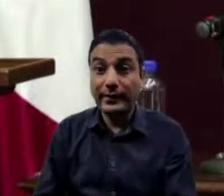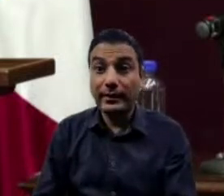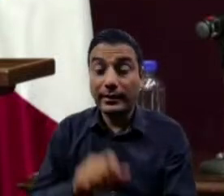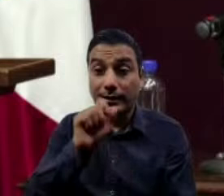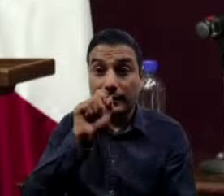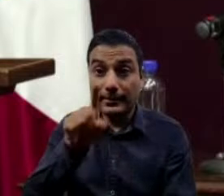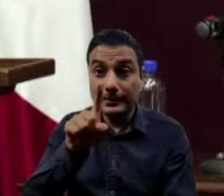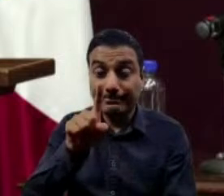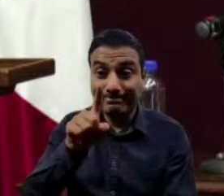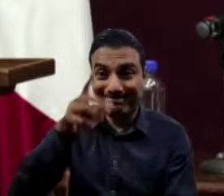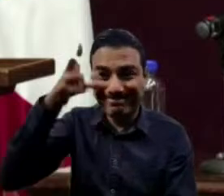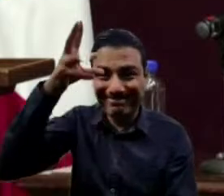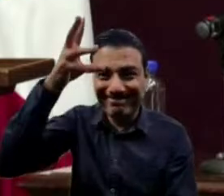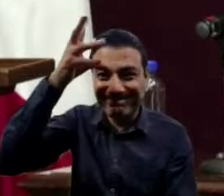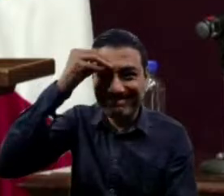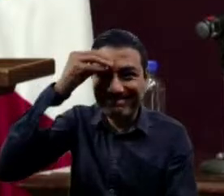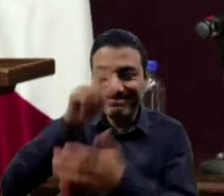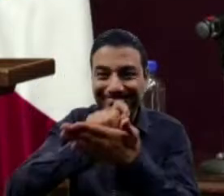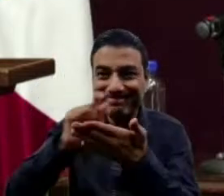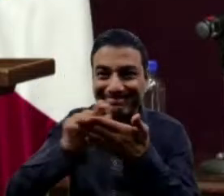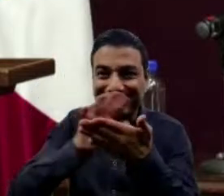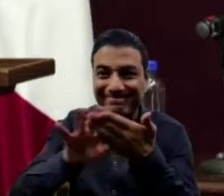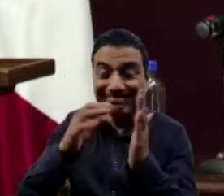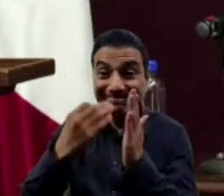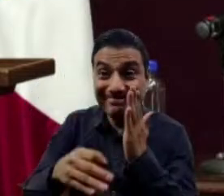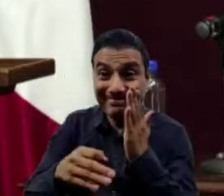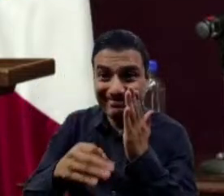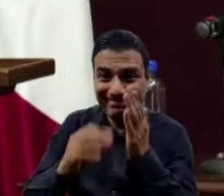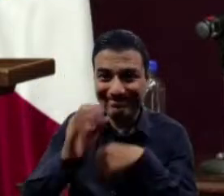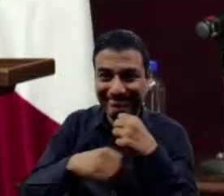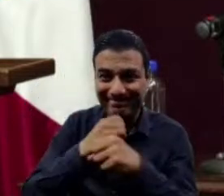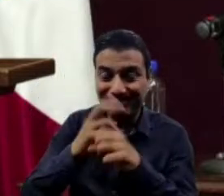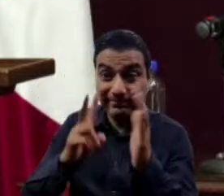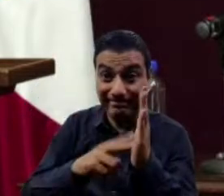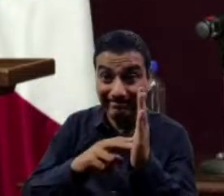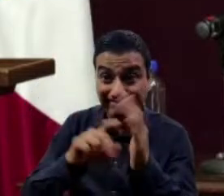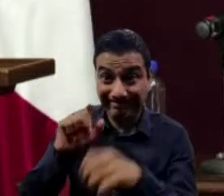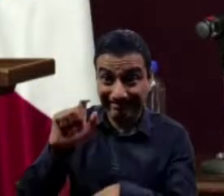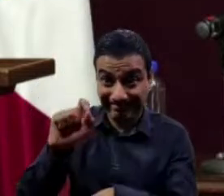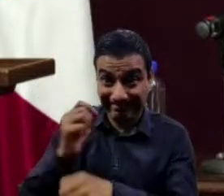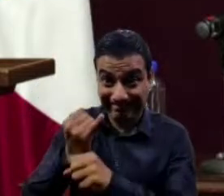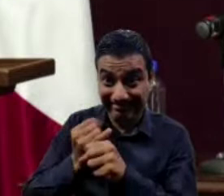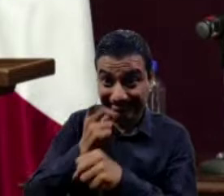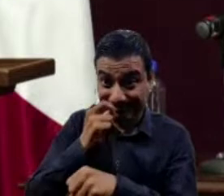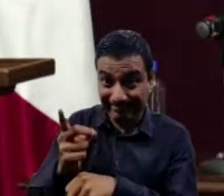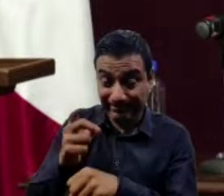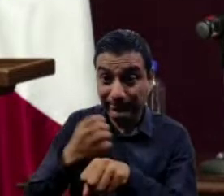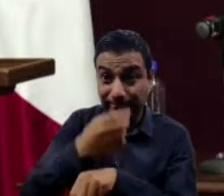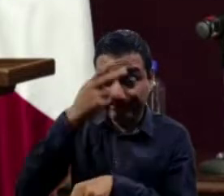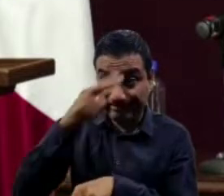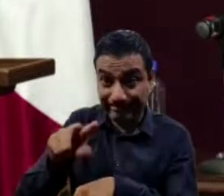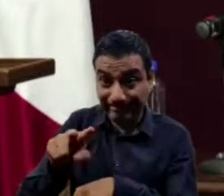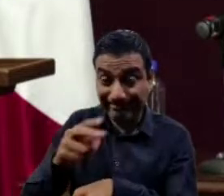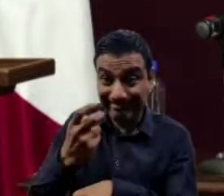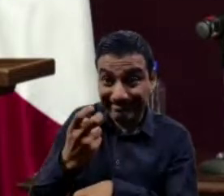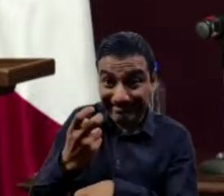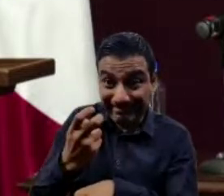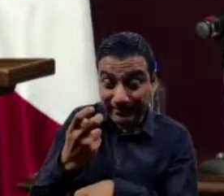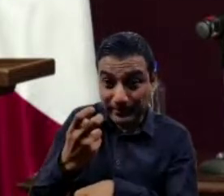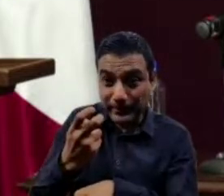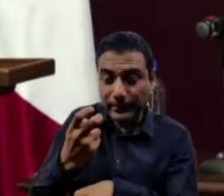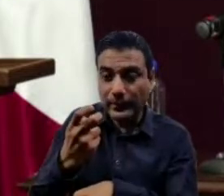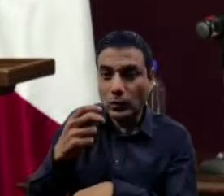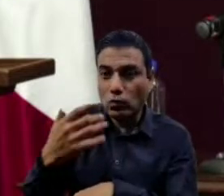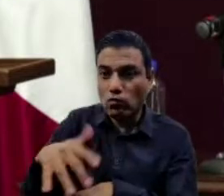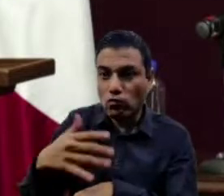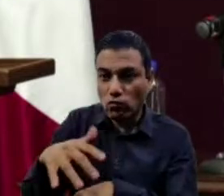analfabetismo, el censo 2020 nos ilustra que el Estado de México se encuentra entre las 3 entidades federativas según